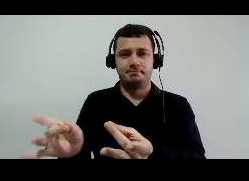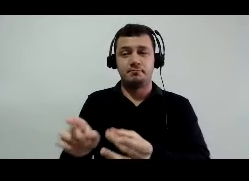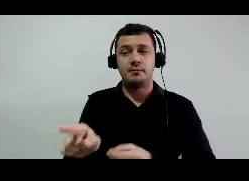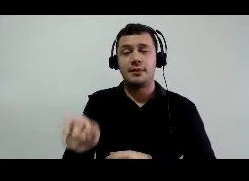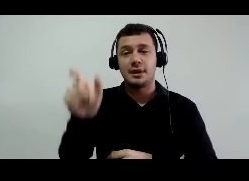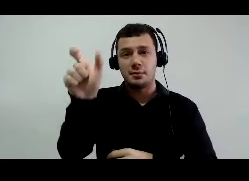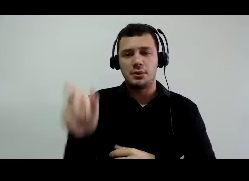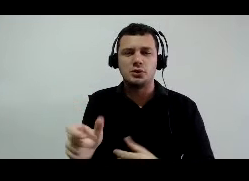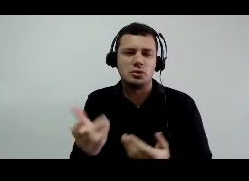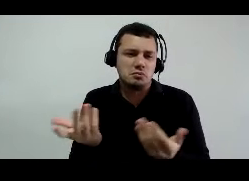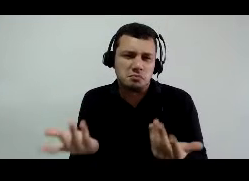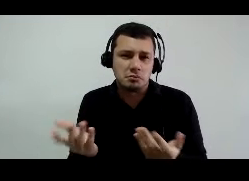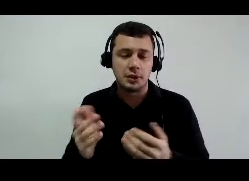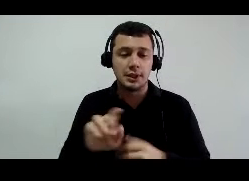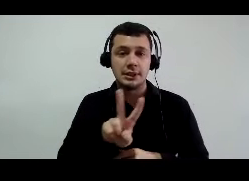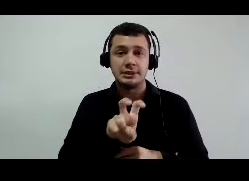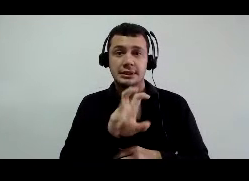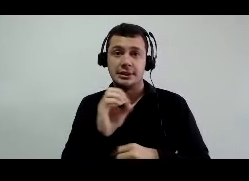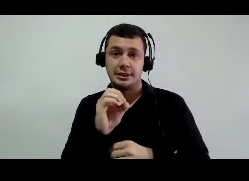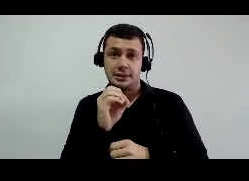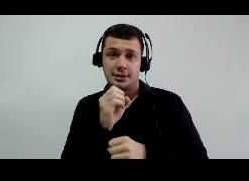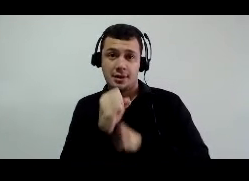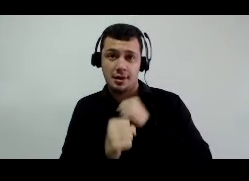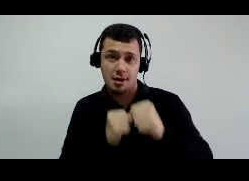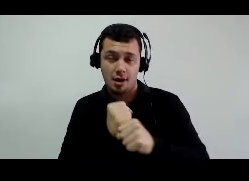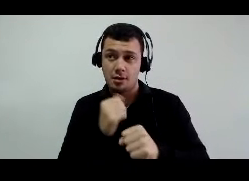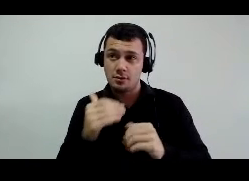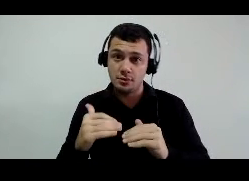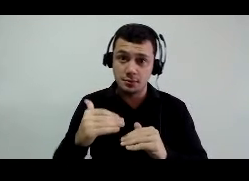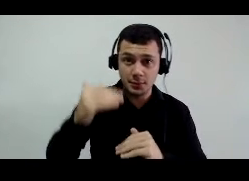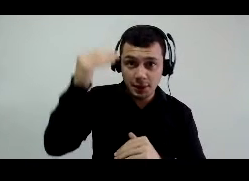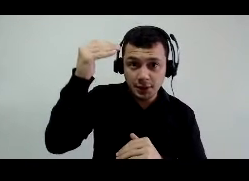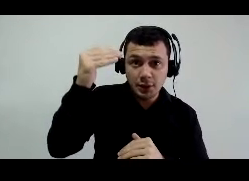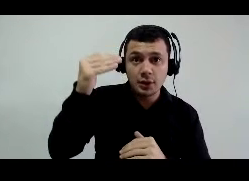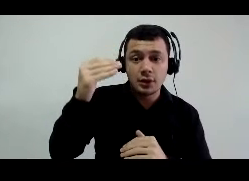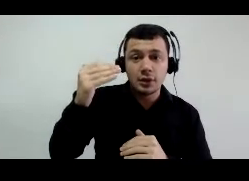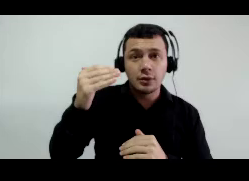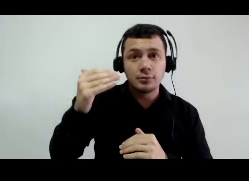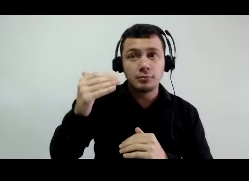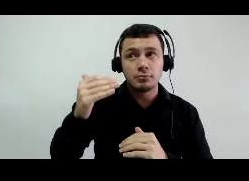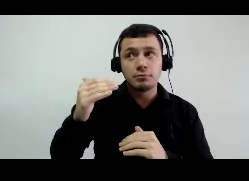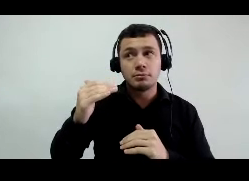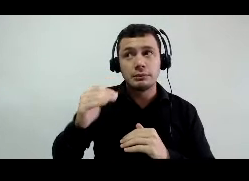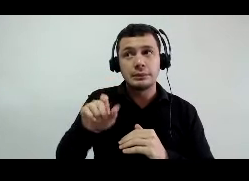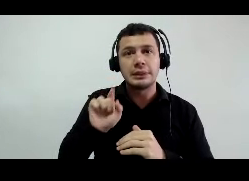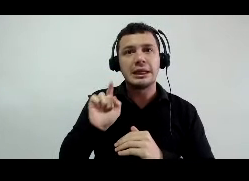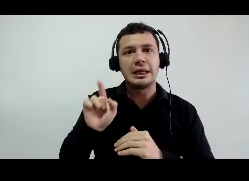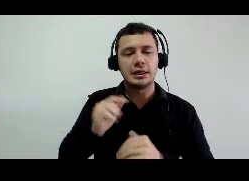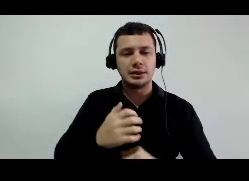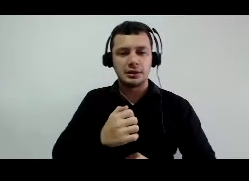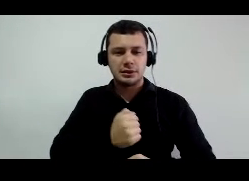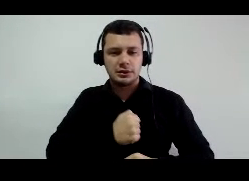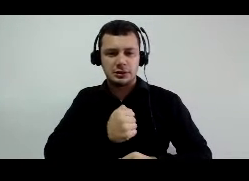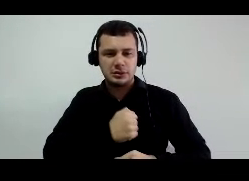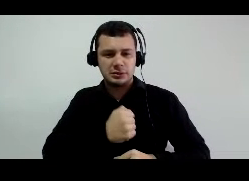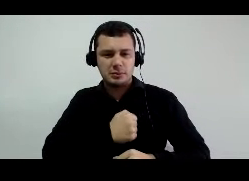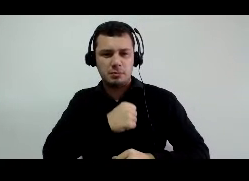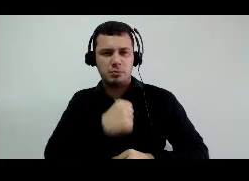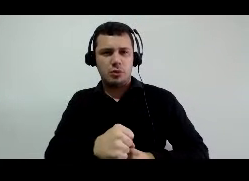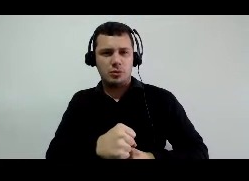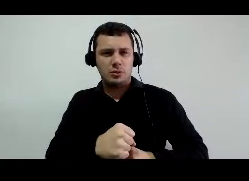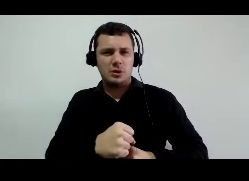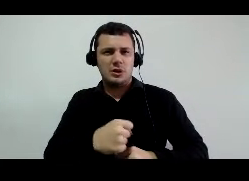de 70 años que llega con un infarto, esa persona que llega con una